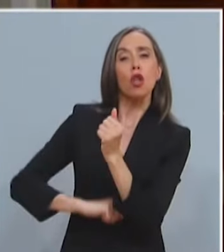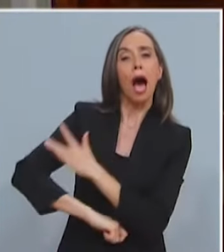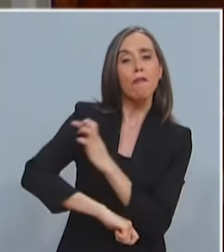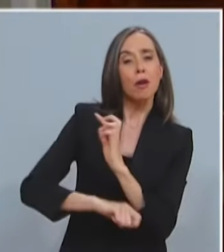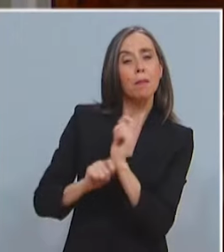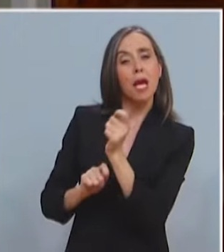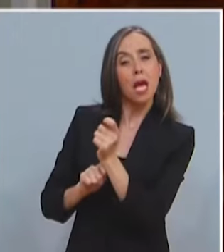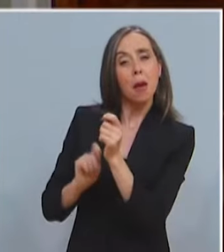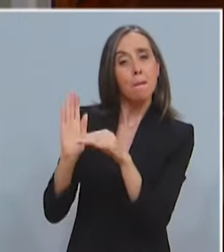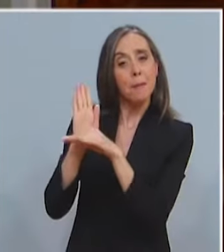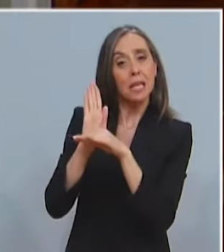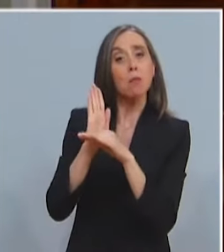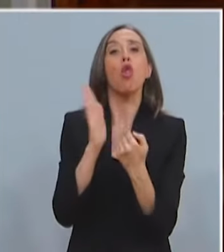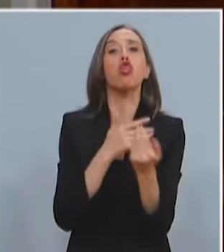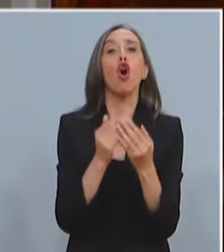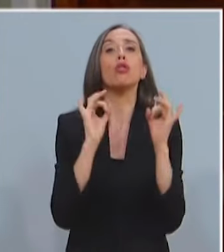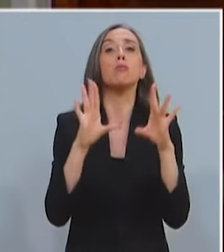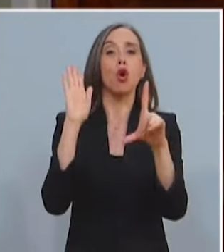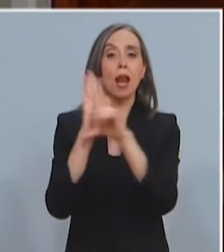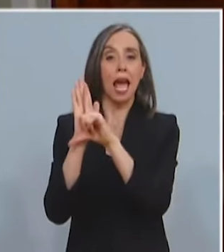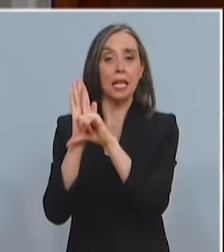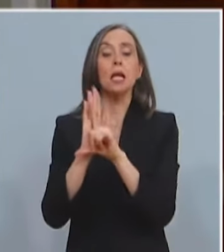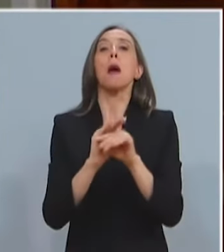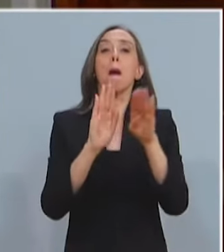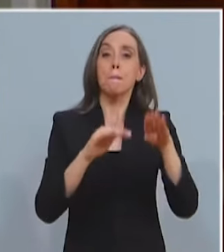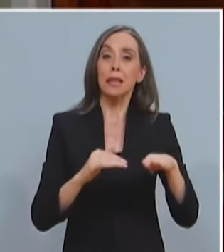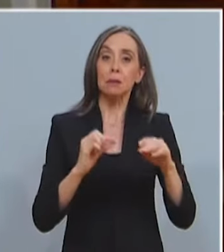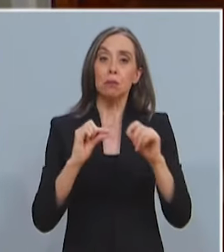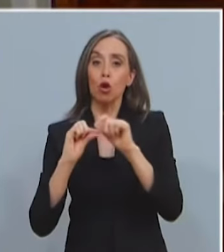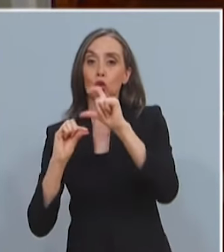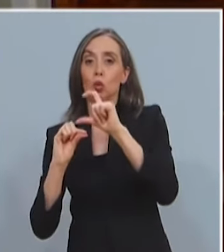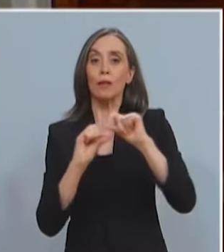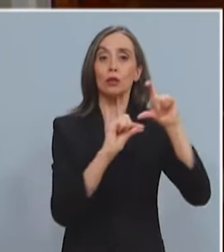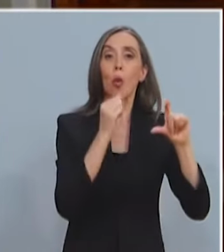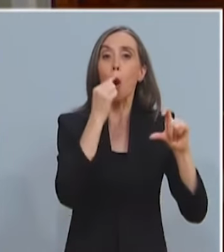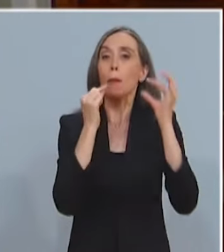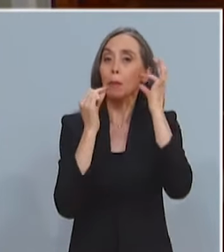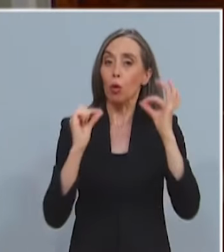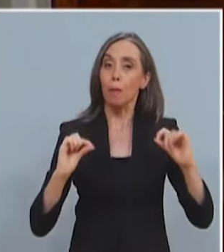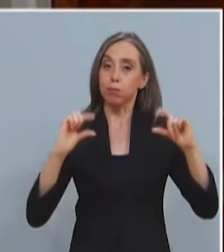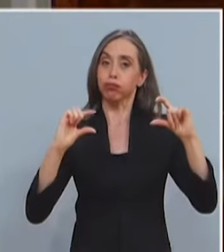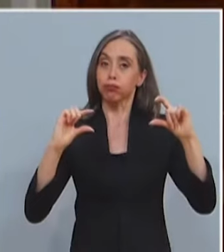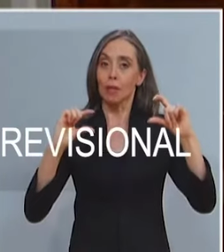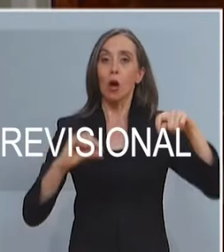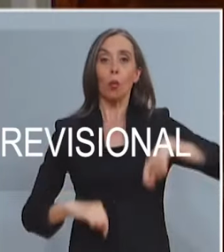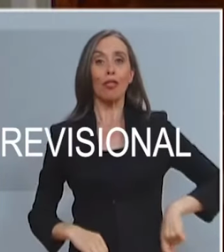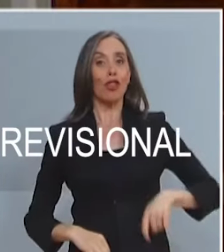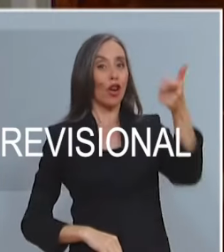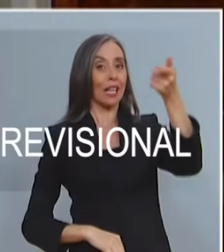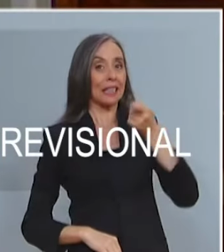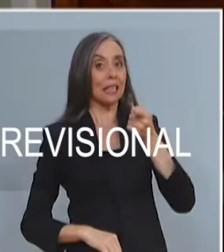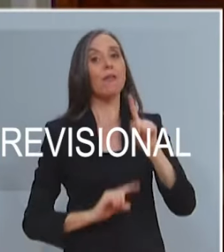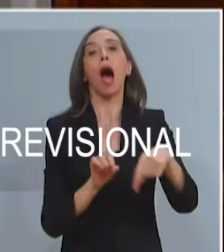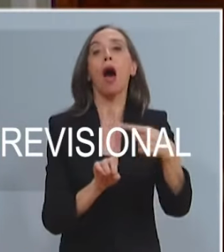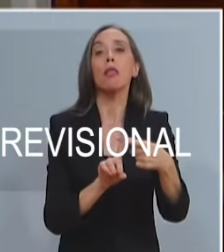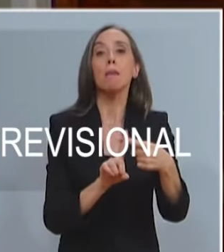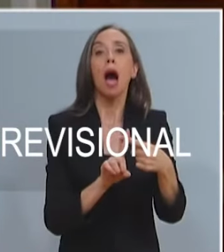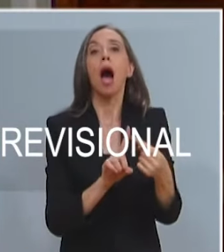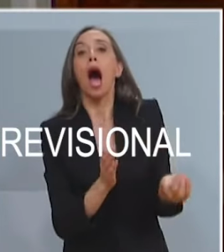a ser establecido recibirán estos mismos incrementos en sus pensiones pero además recibirán un aporte